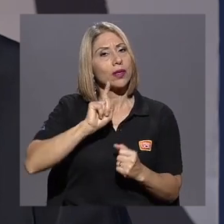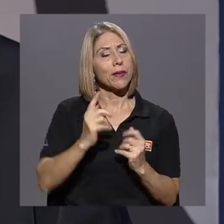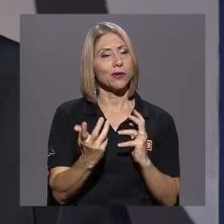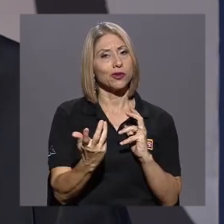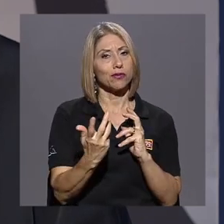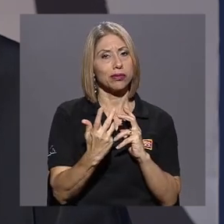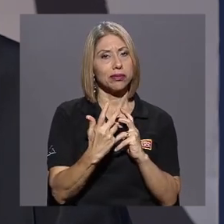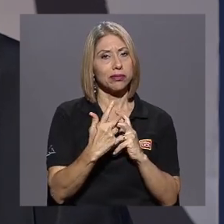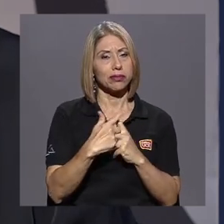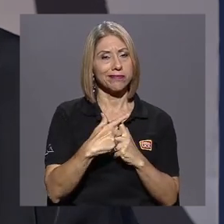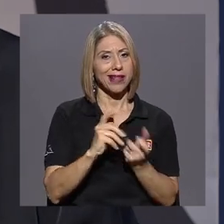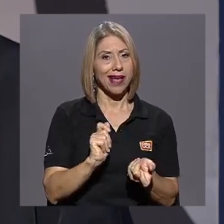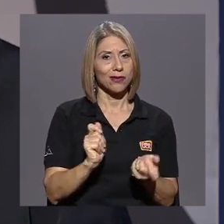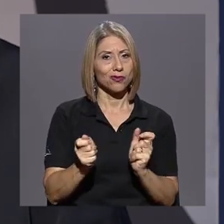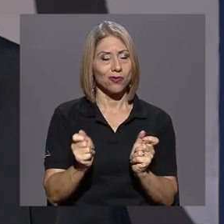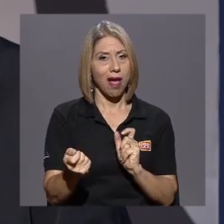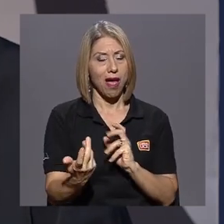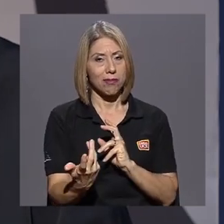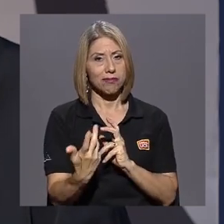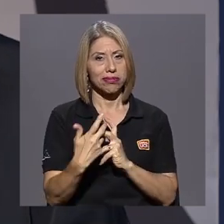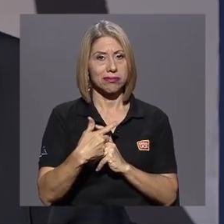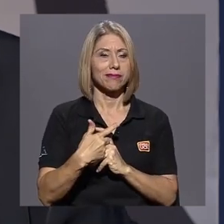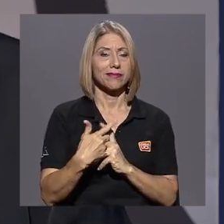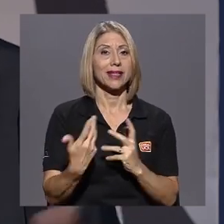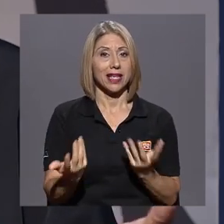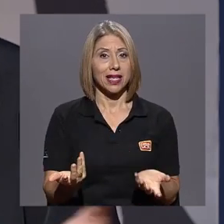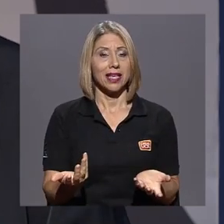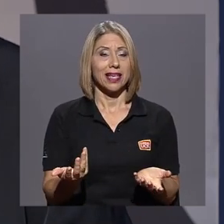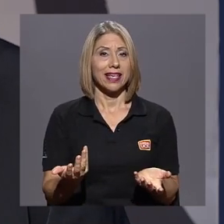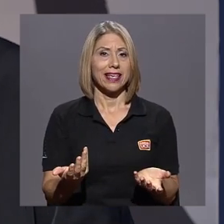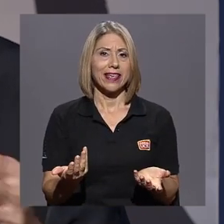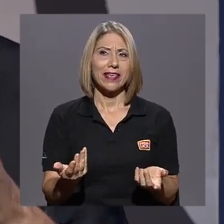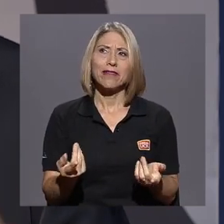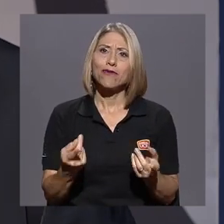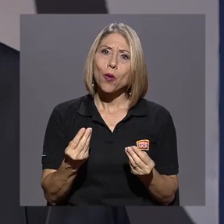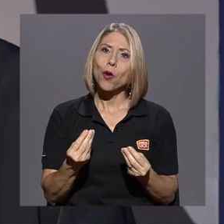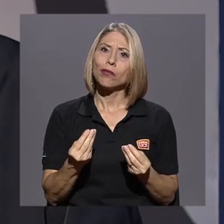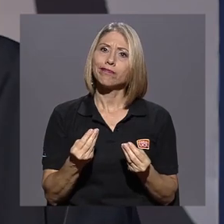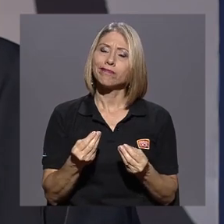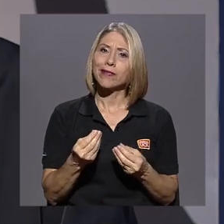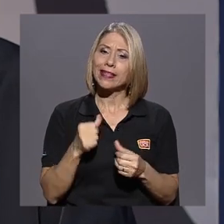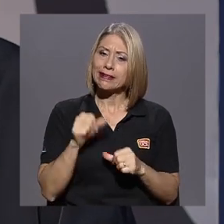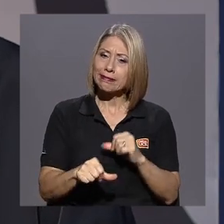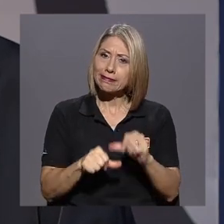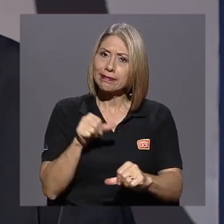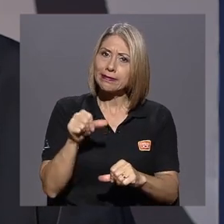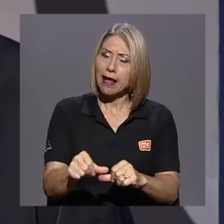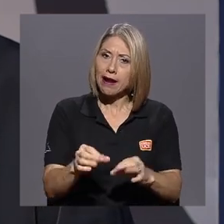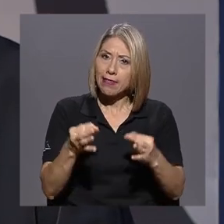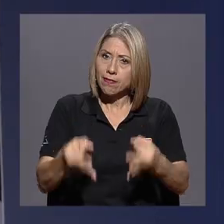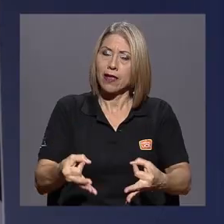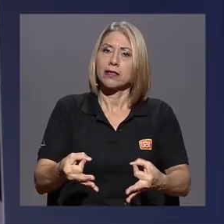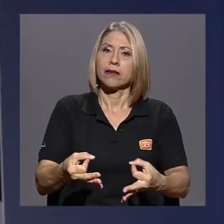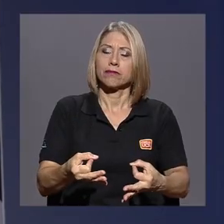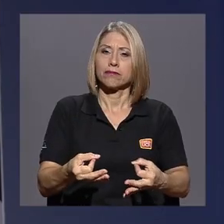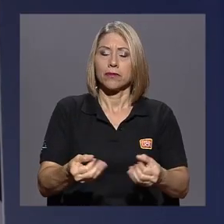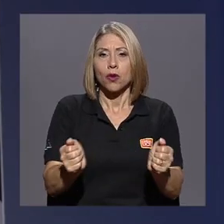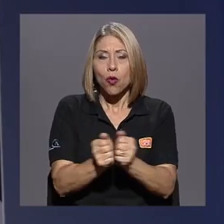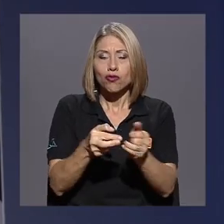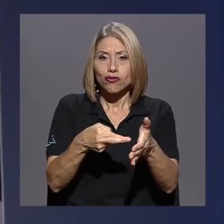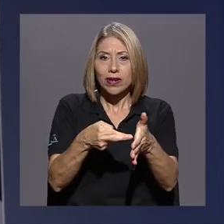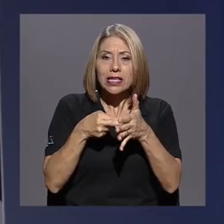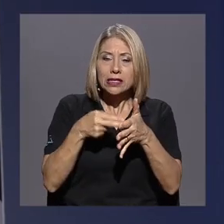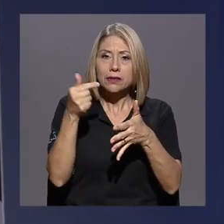ajustarnos y dar, yo diría, en cierta medida, dar la talla en términos de lo que son los requerimientos